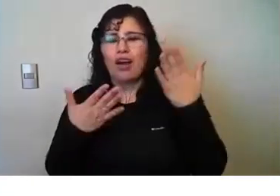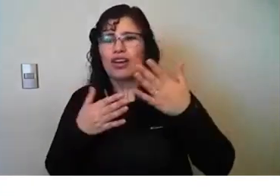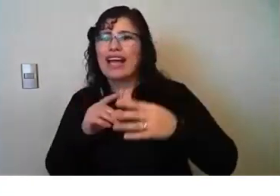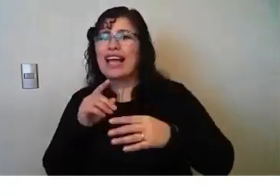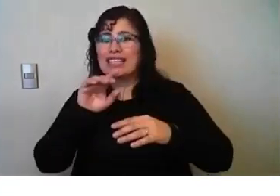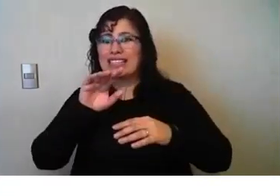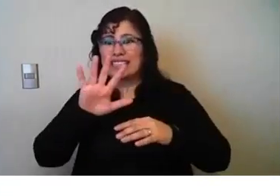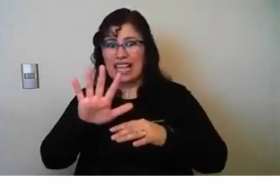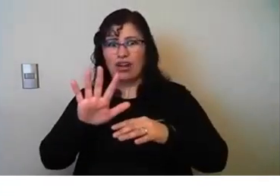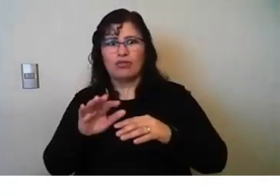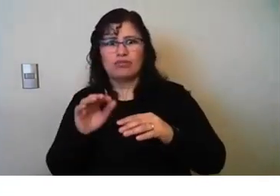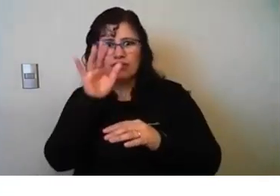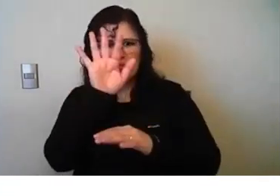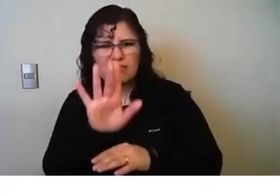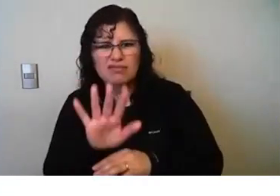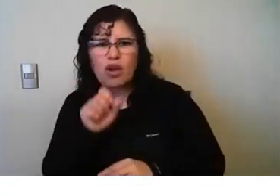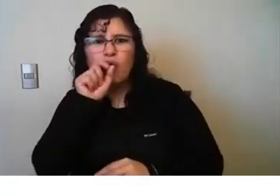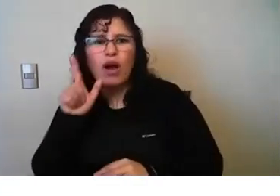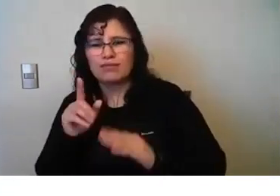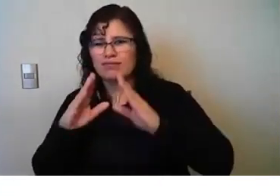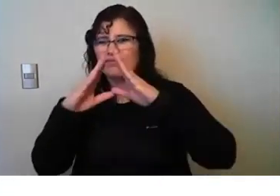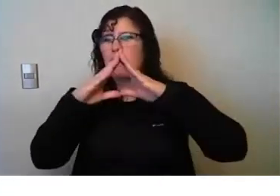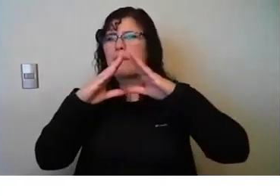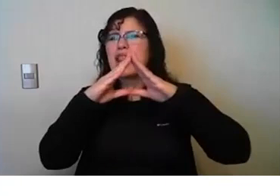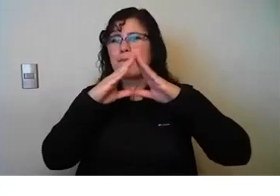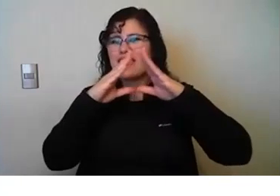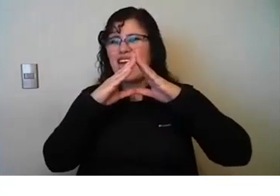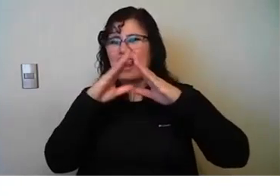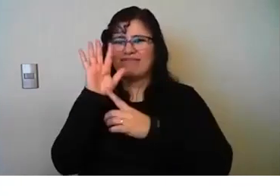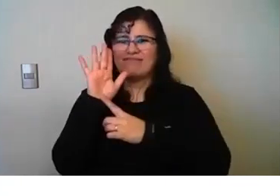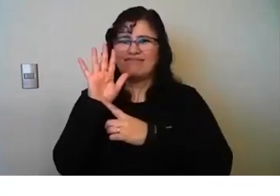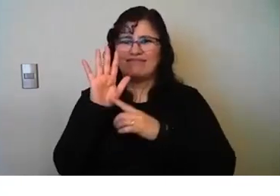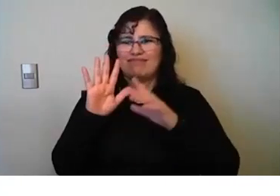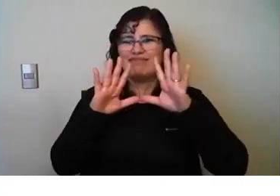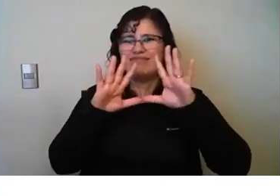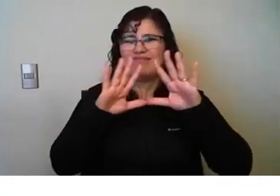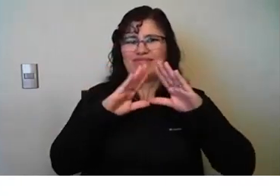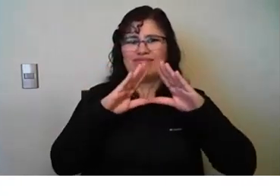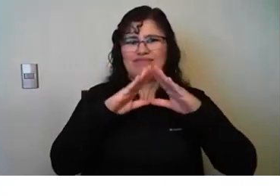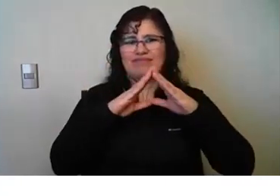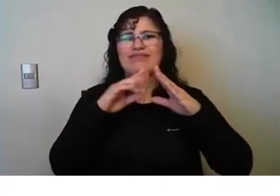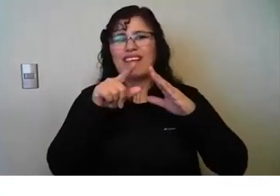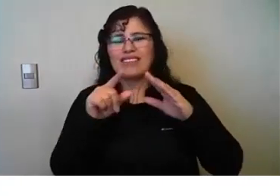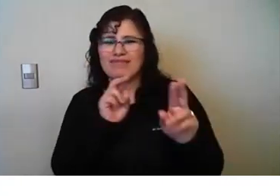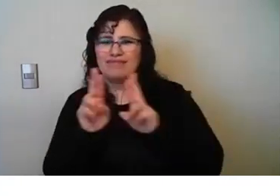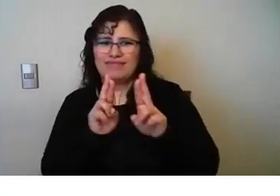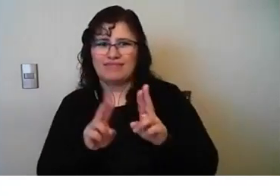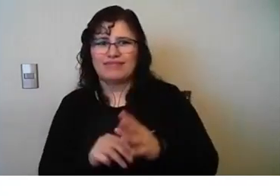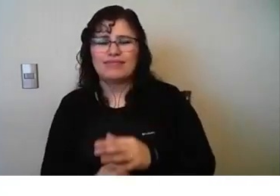caracteriza por tener este tipo de neuronas que son con forma de pirámide.